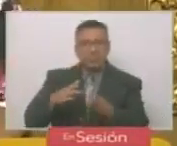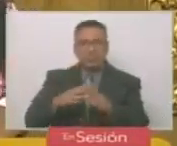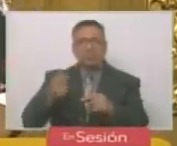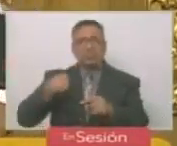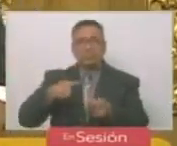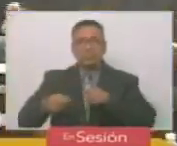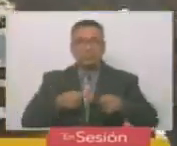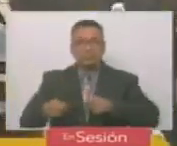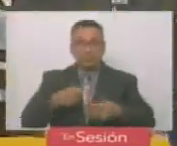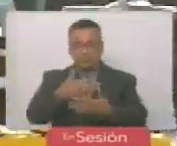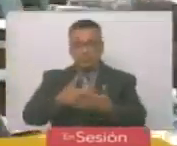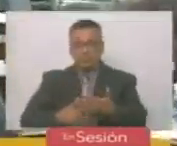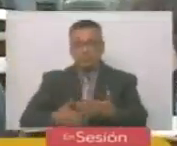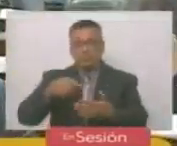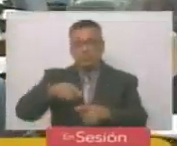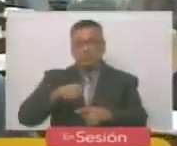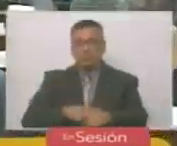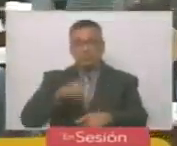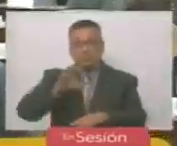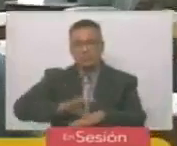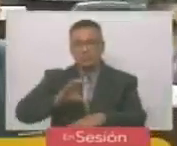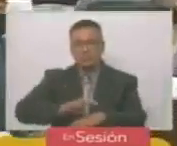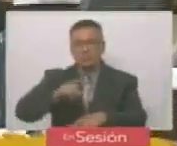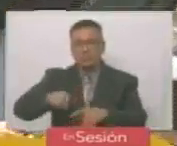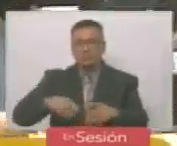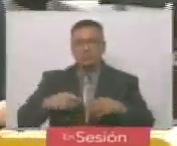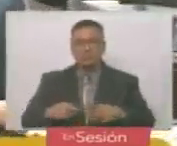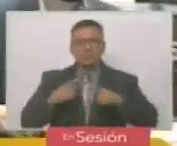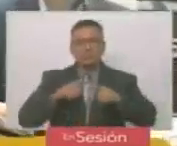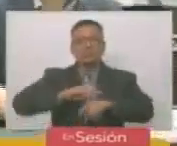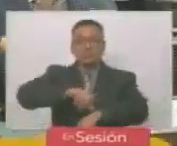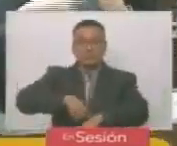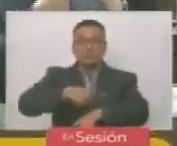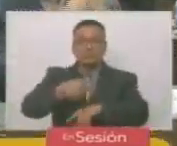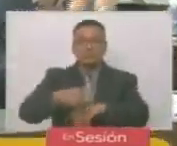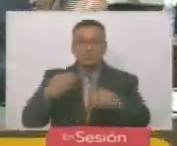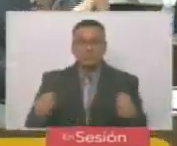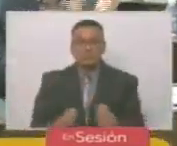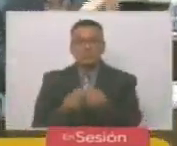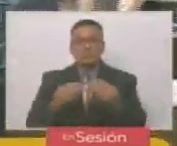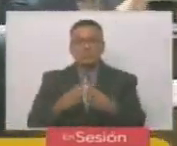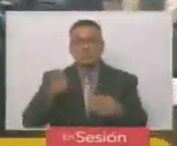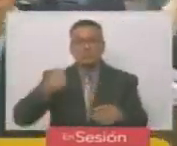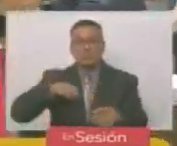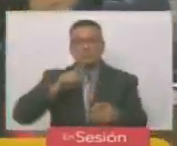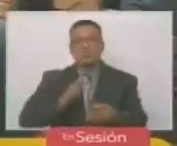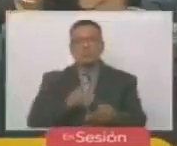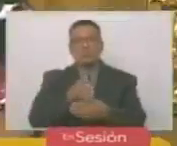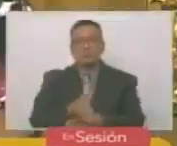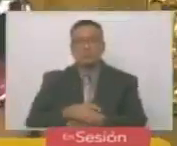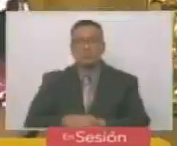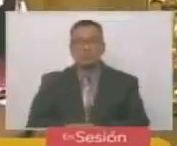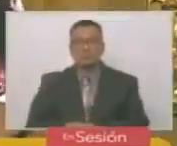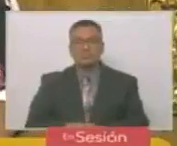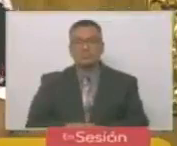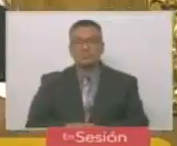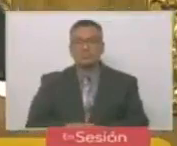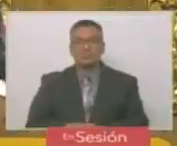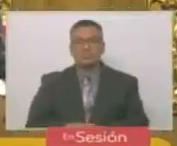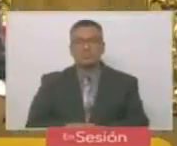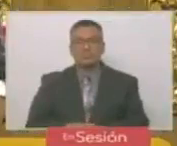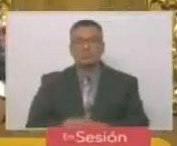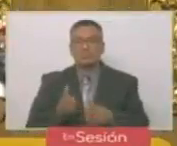control prenatal en el centro de salud y luego la acompaña a tener ese parto humanizado. La